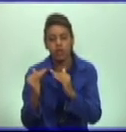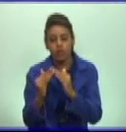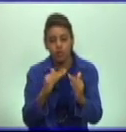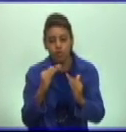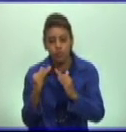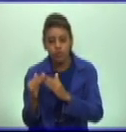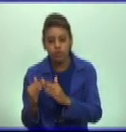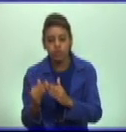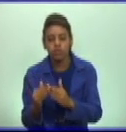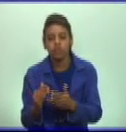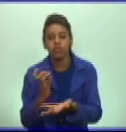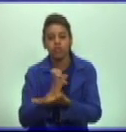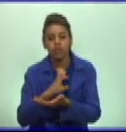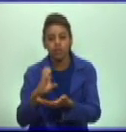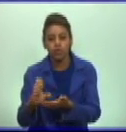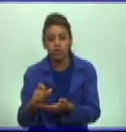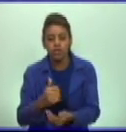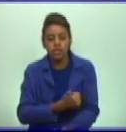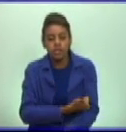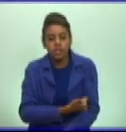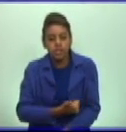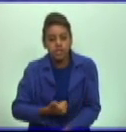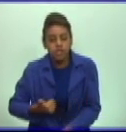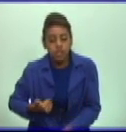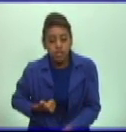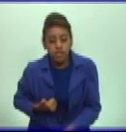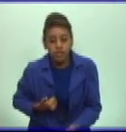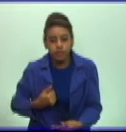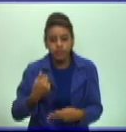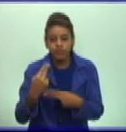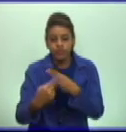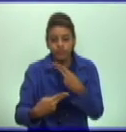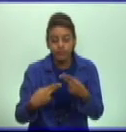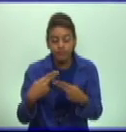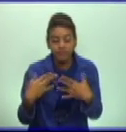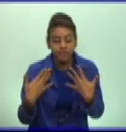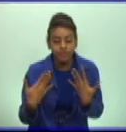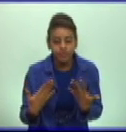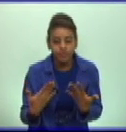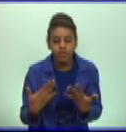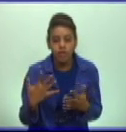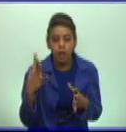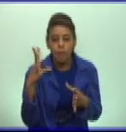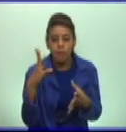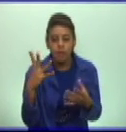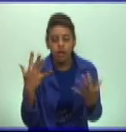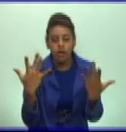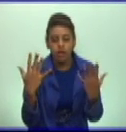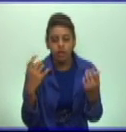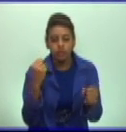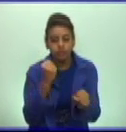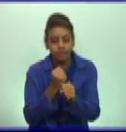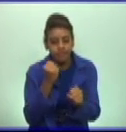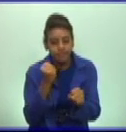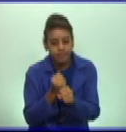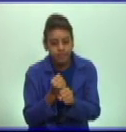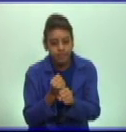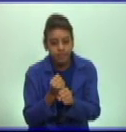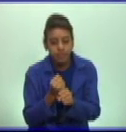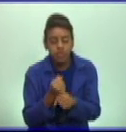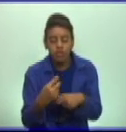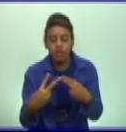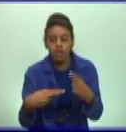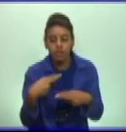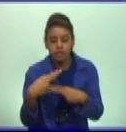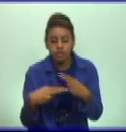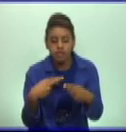mucho sacrificio en el país se llevó a cabo el movimiento Manos a la Obra, donde quedaron reparadas